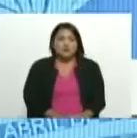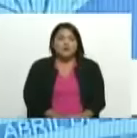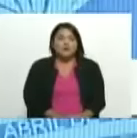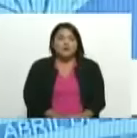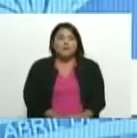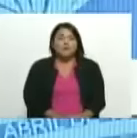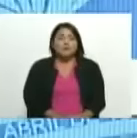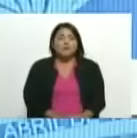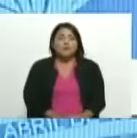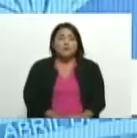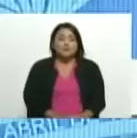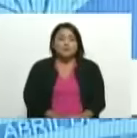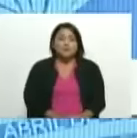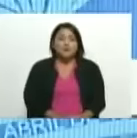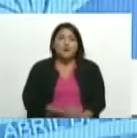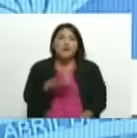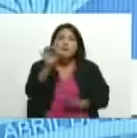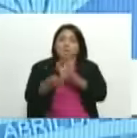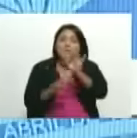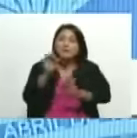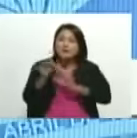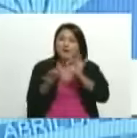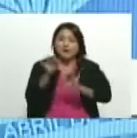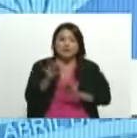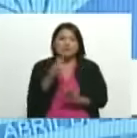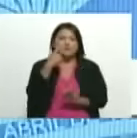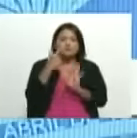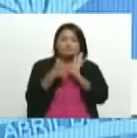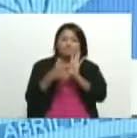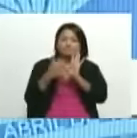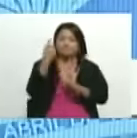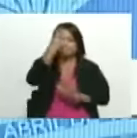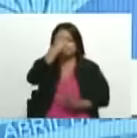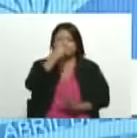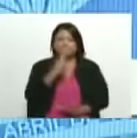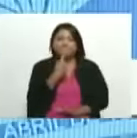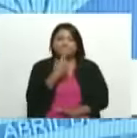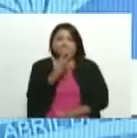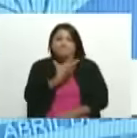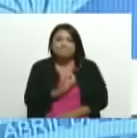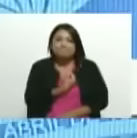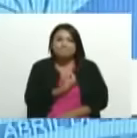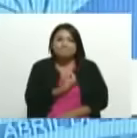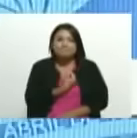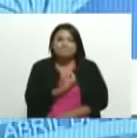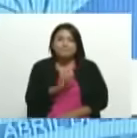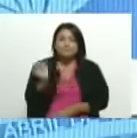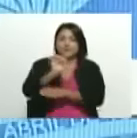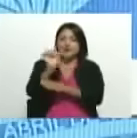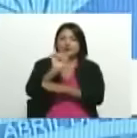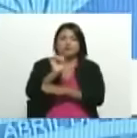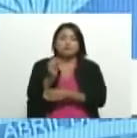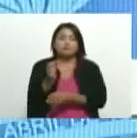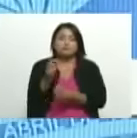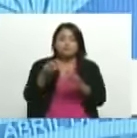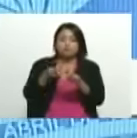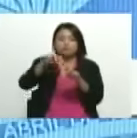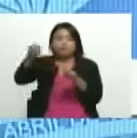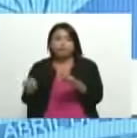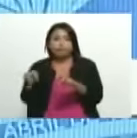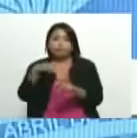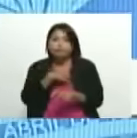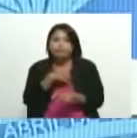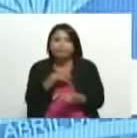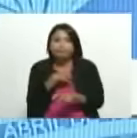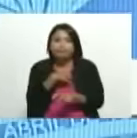espectro, dando una muy triste imagen, no se pudo bajar de su camioneta para votar. Ramos Ayub no votó, no se